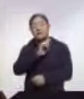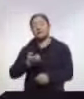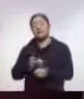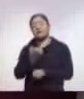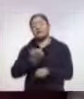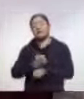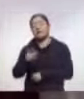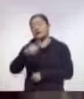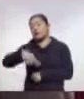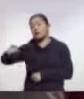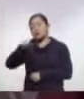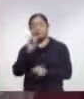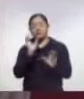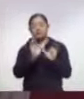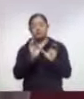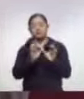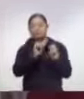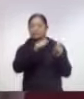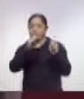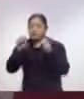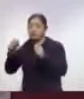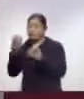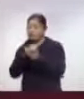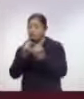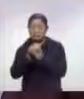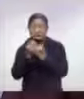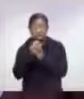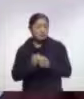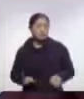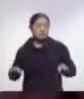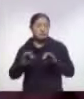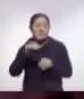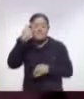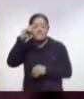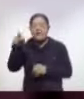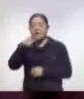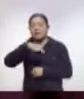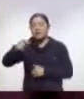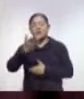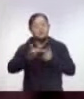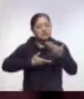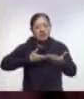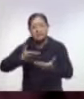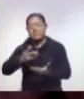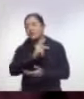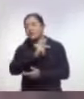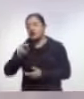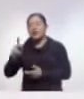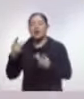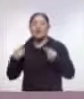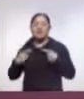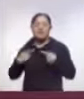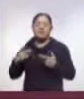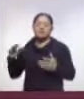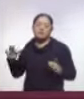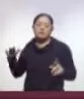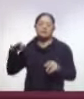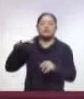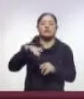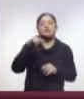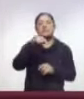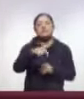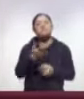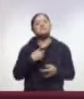funcionarios es prioridad y se realiza de manera permanente para ofrecer un mejor servicio a la población que acude a las oficinas públicas. Porque inclusive